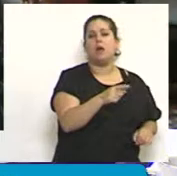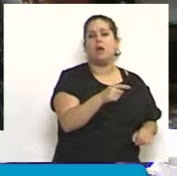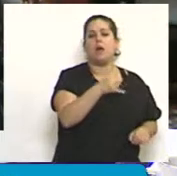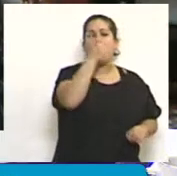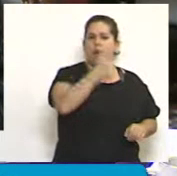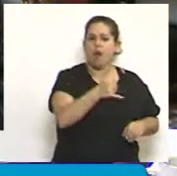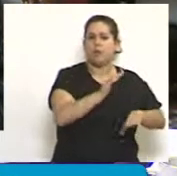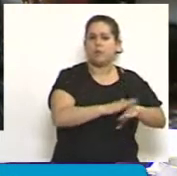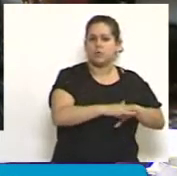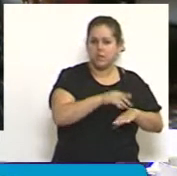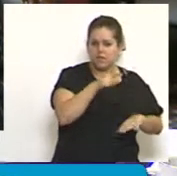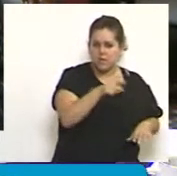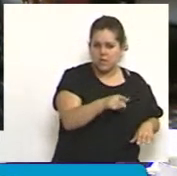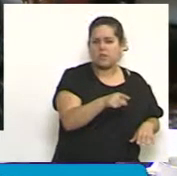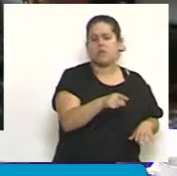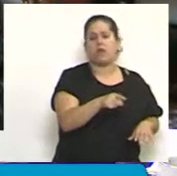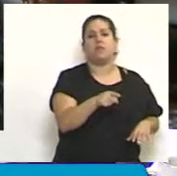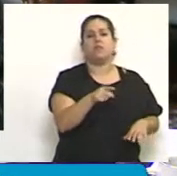Defensa.